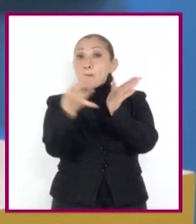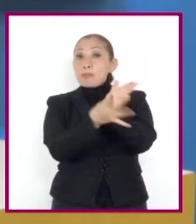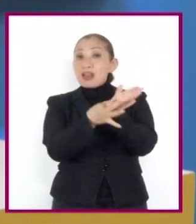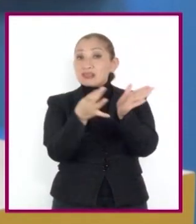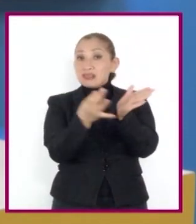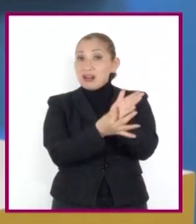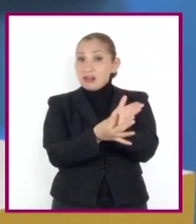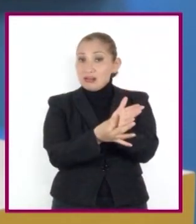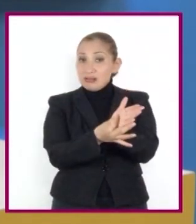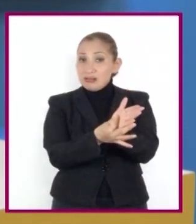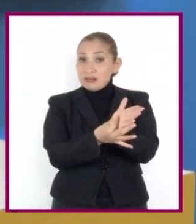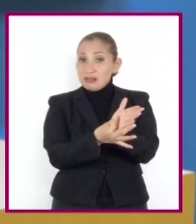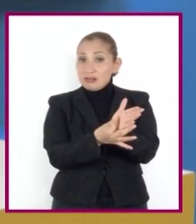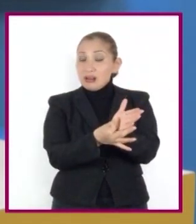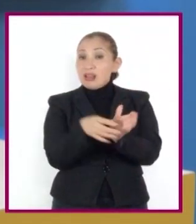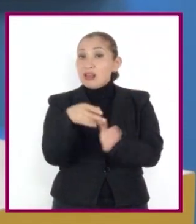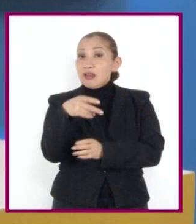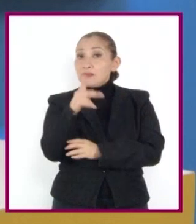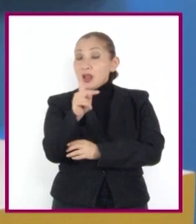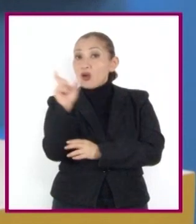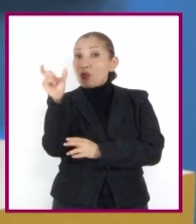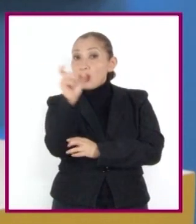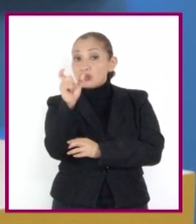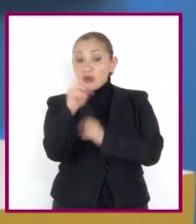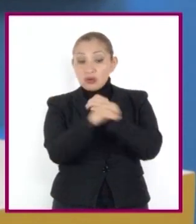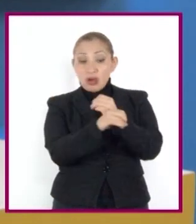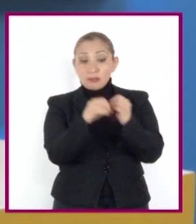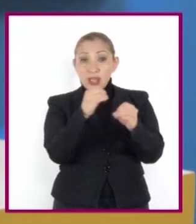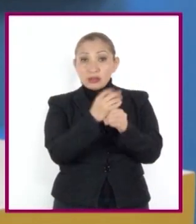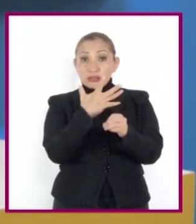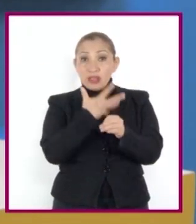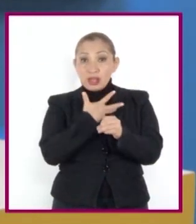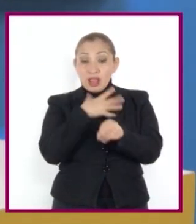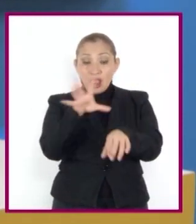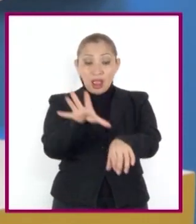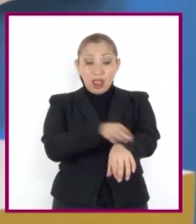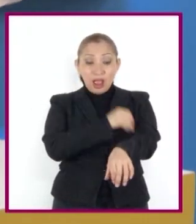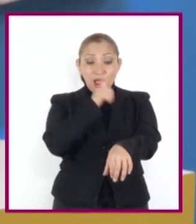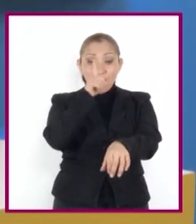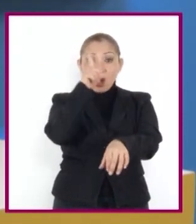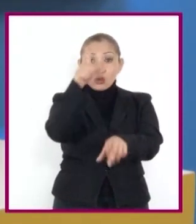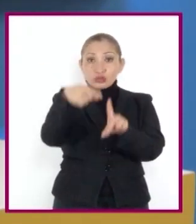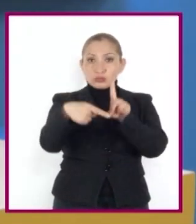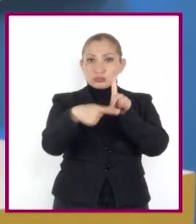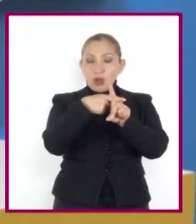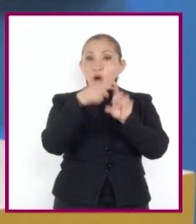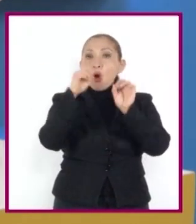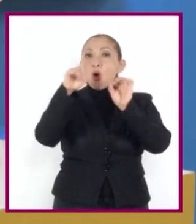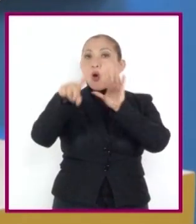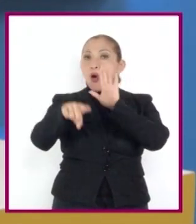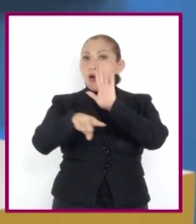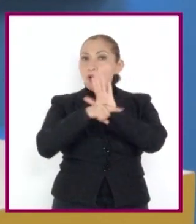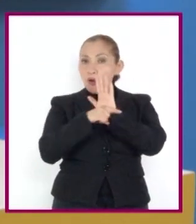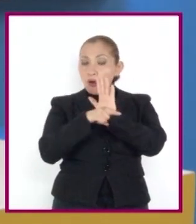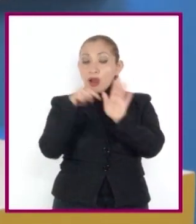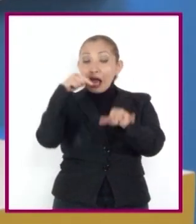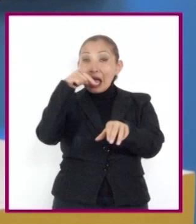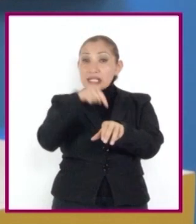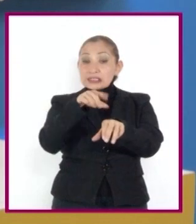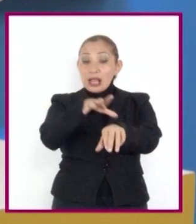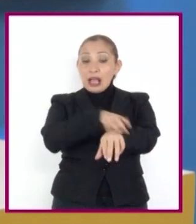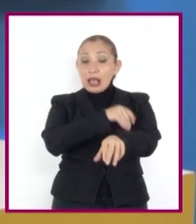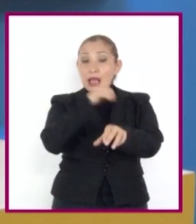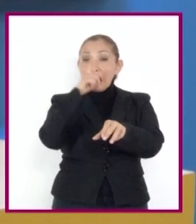que mencionas. Sin embargo, cuando un cuerpo adquiere una carga eléctrica positiva o negativa, esa